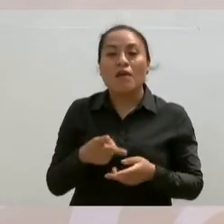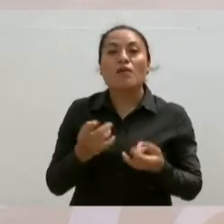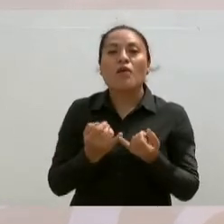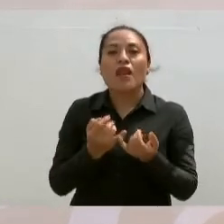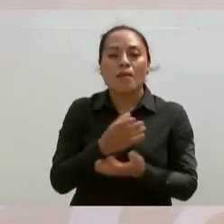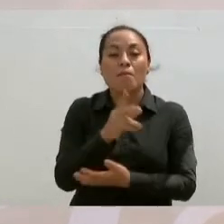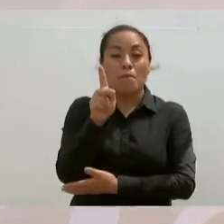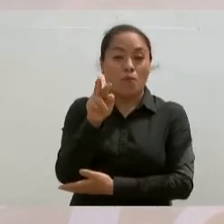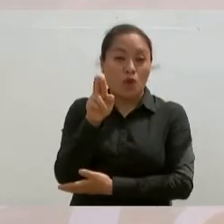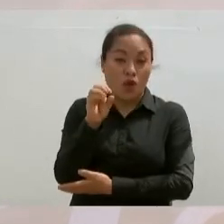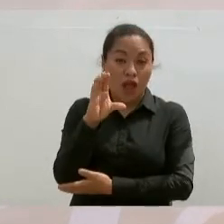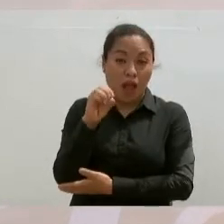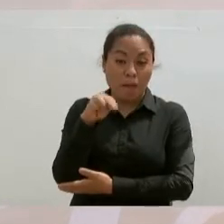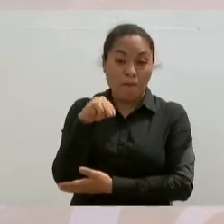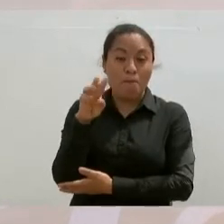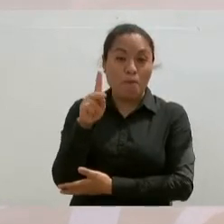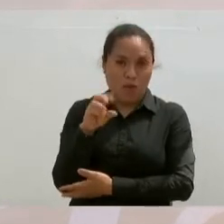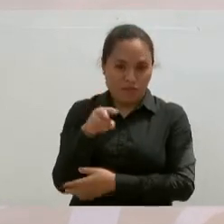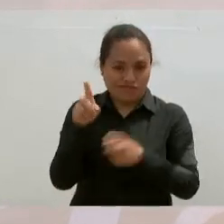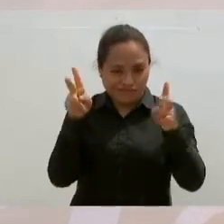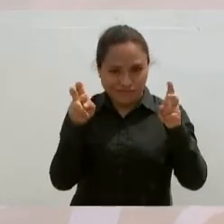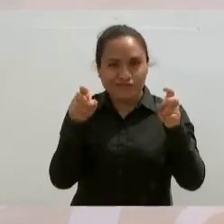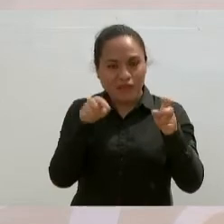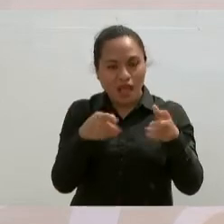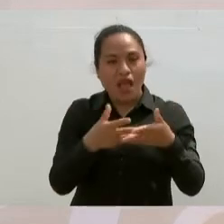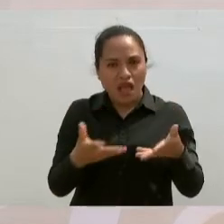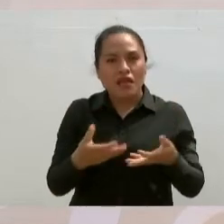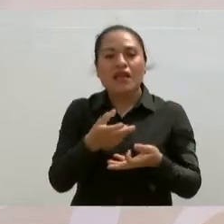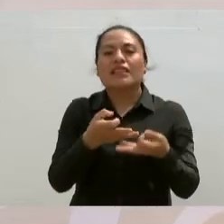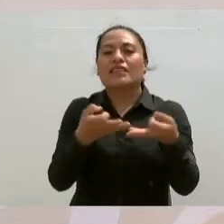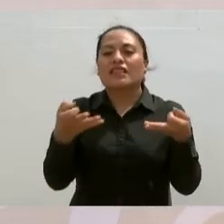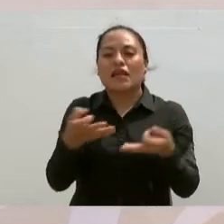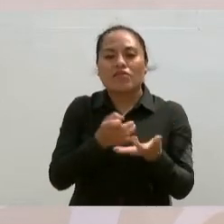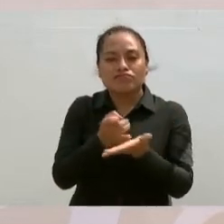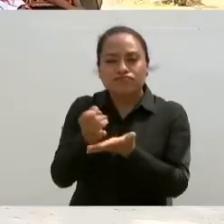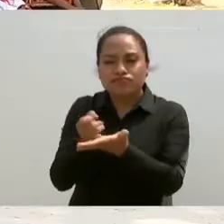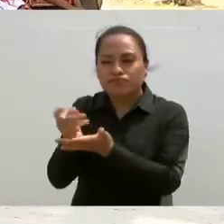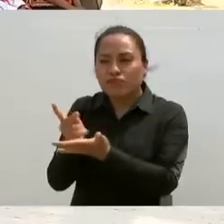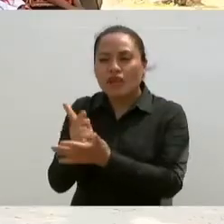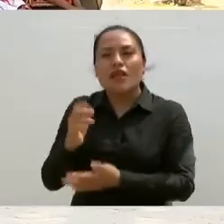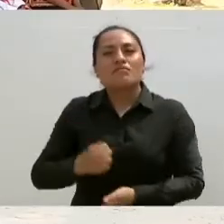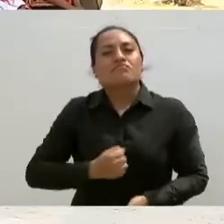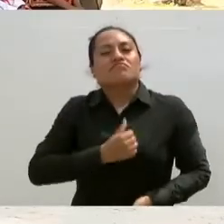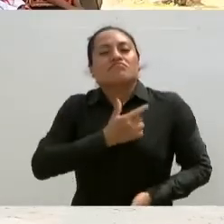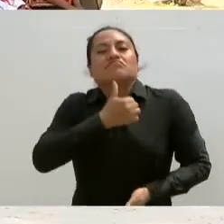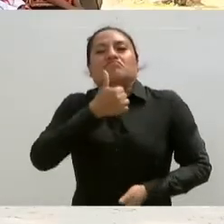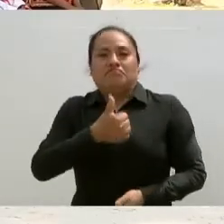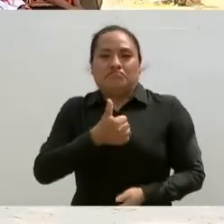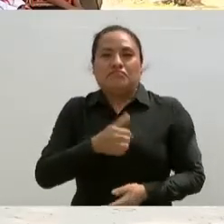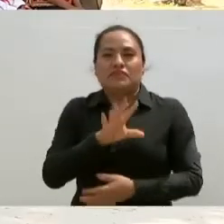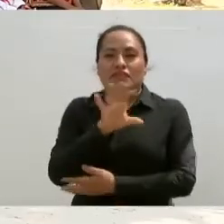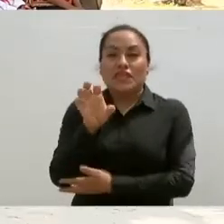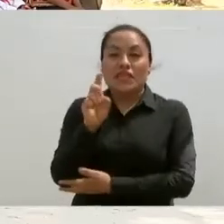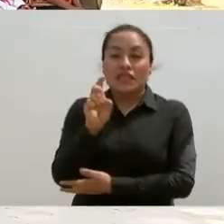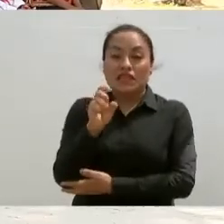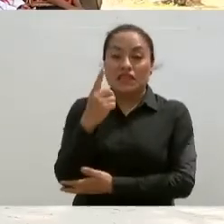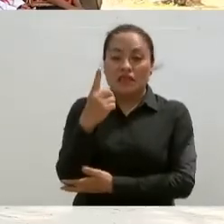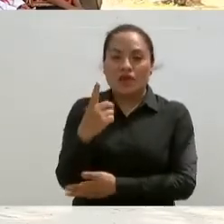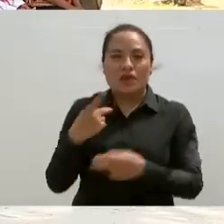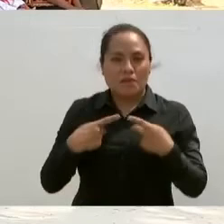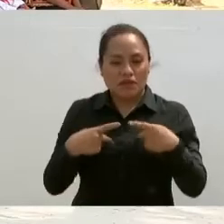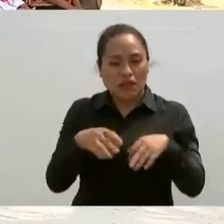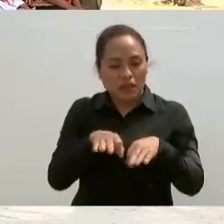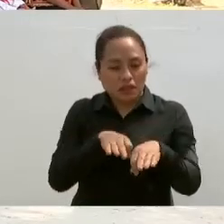Procampo, que ahora es Producción para el Bienestar, a 531